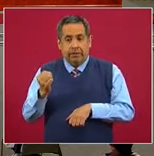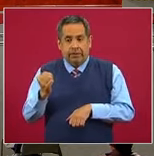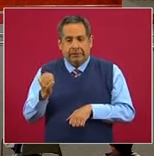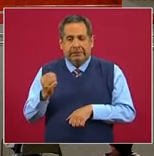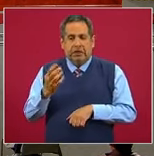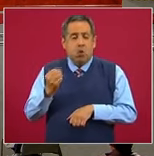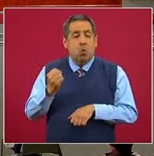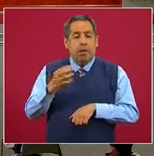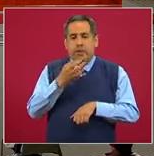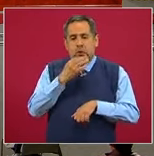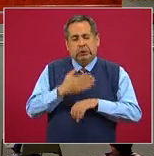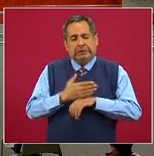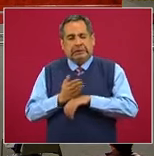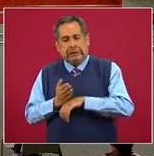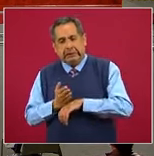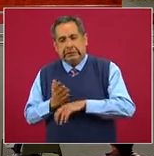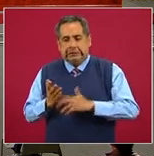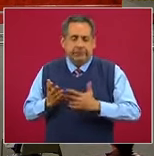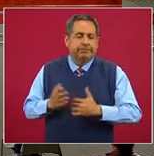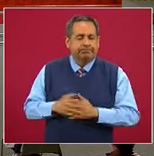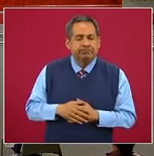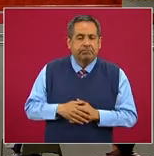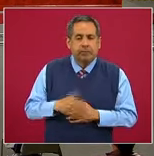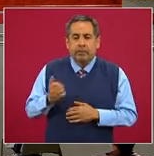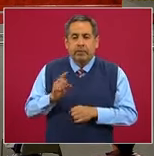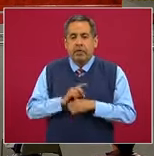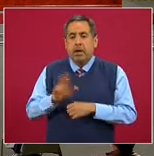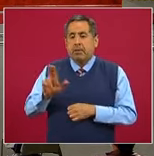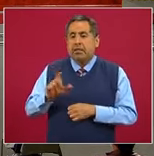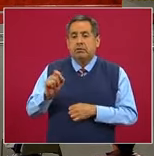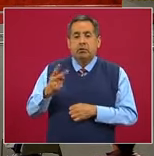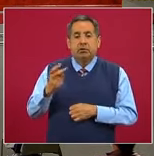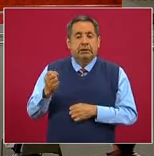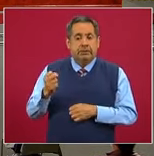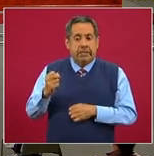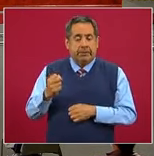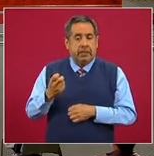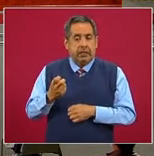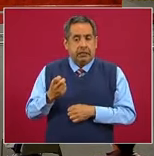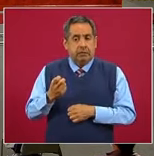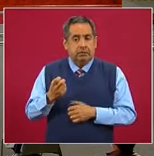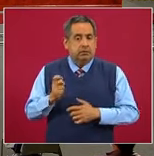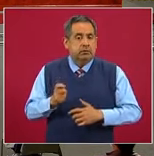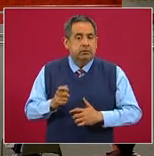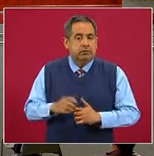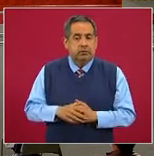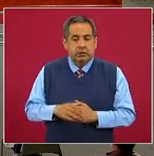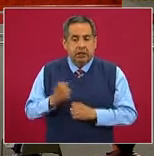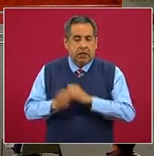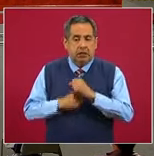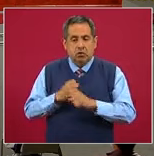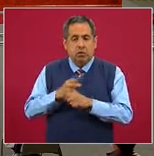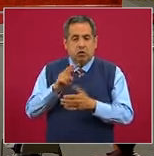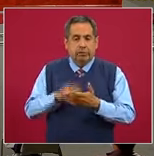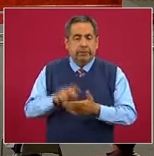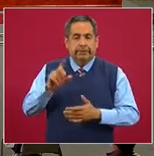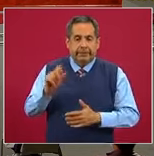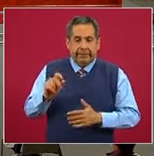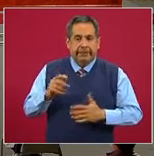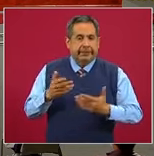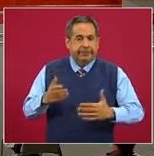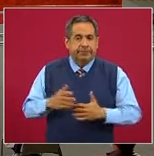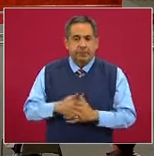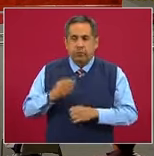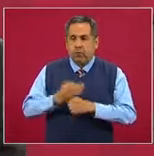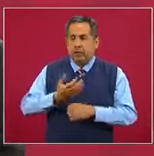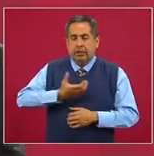9 minutos tarde de este martes 22 de septiembre de 2020. Y estamos